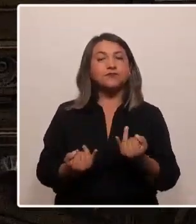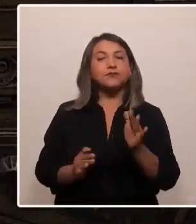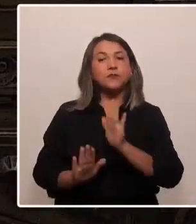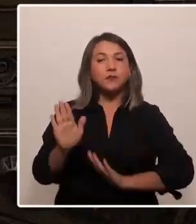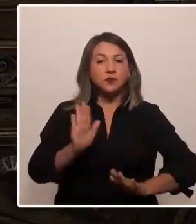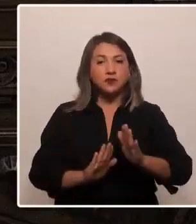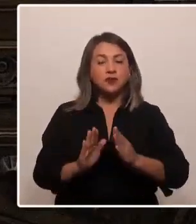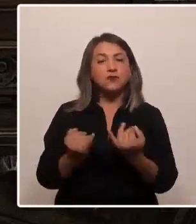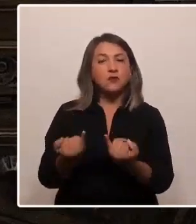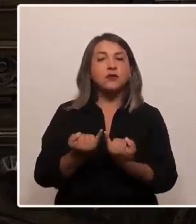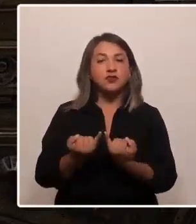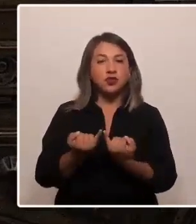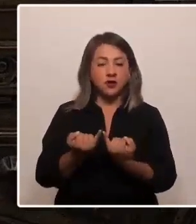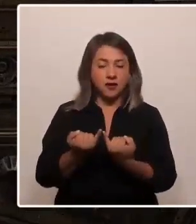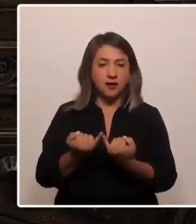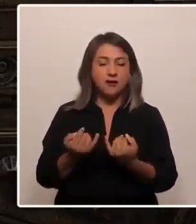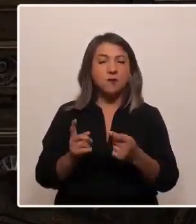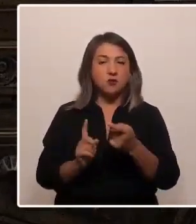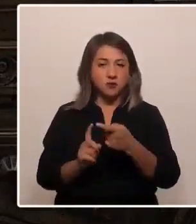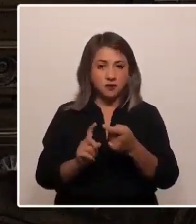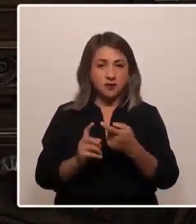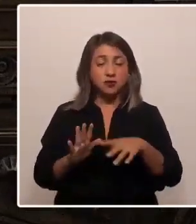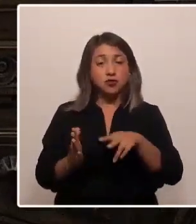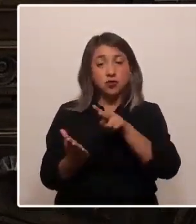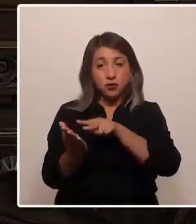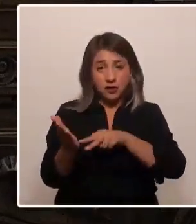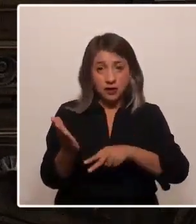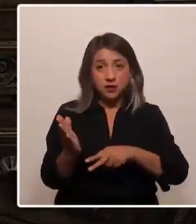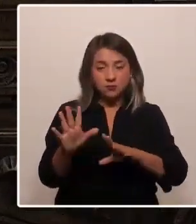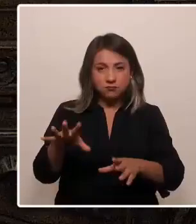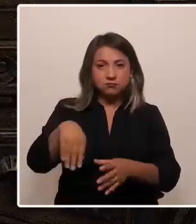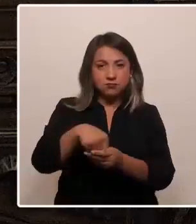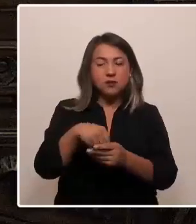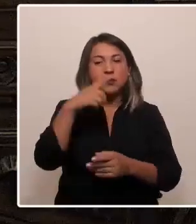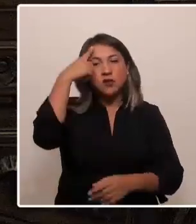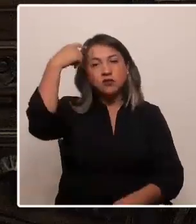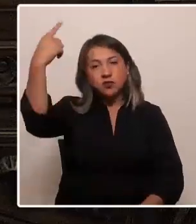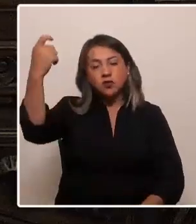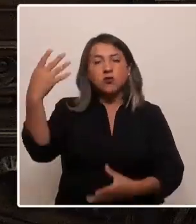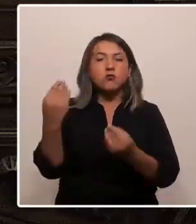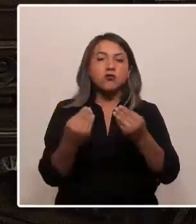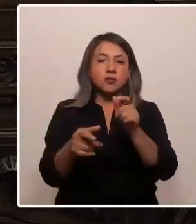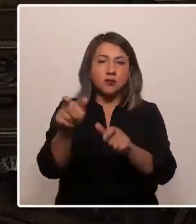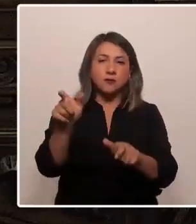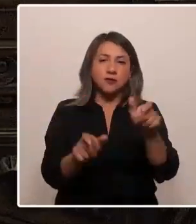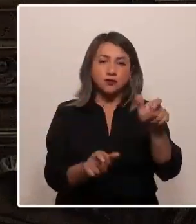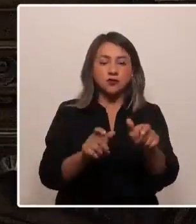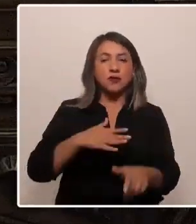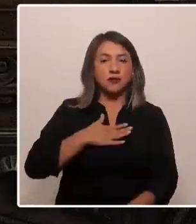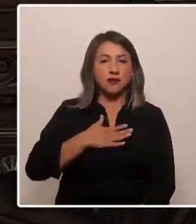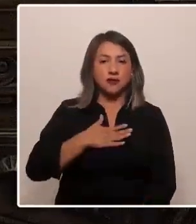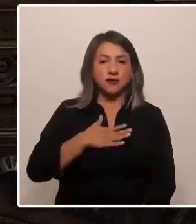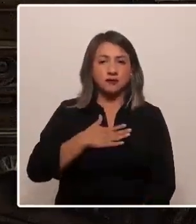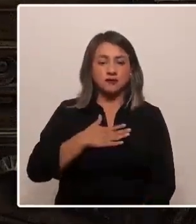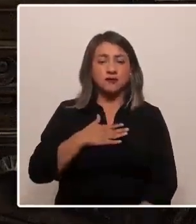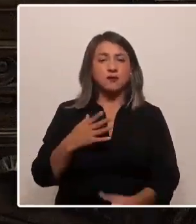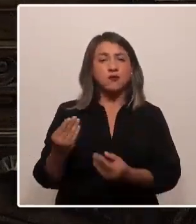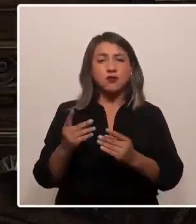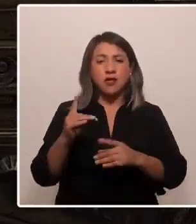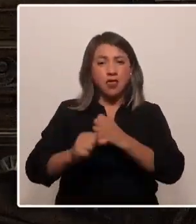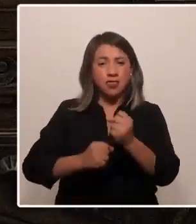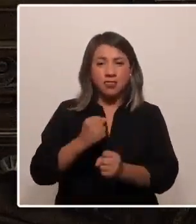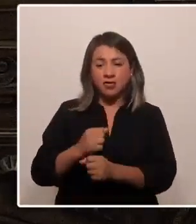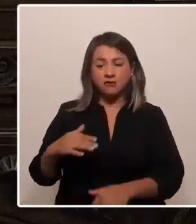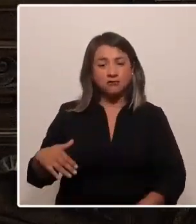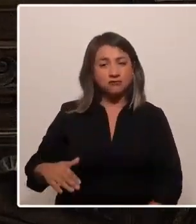personales. Lo leído forma parte de los sueños de muchos y muchas, de múltiples generaciones que han luchado